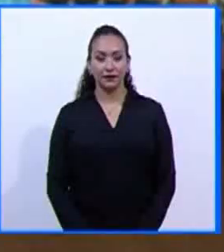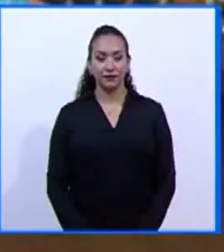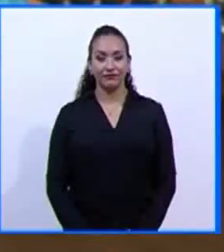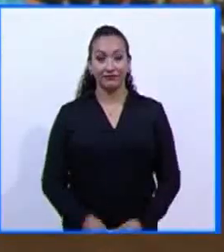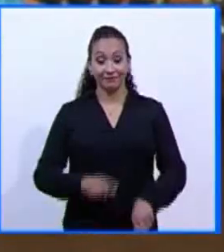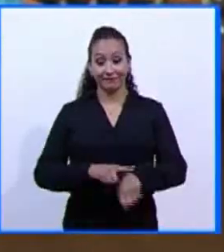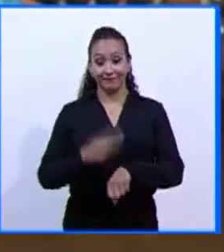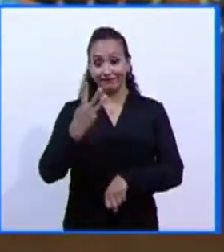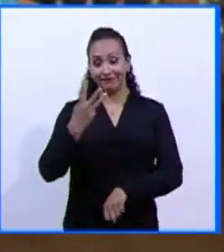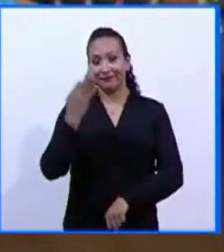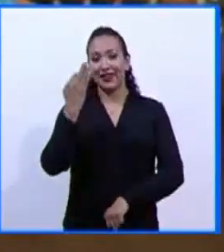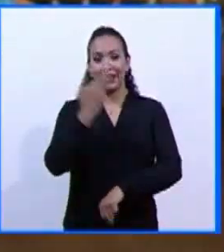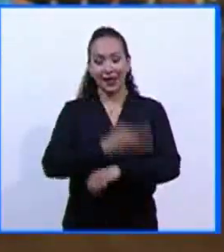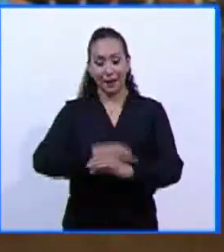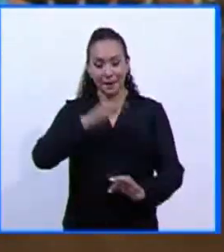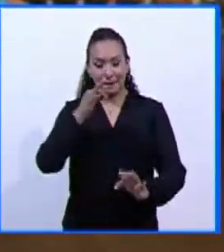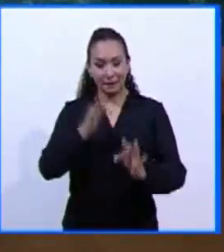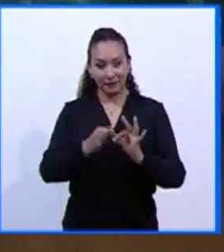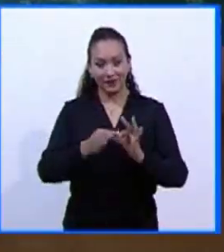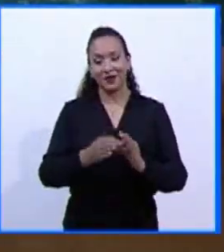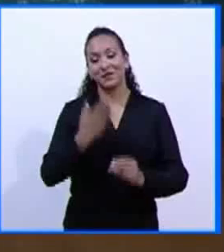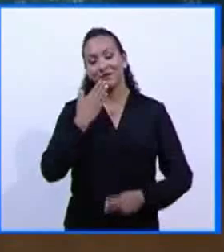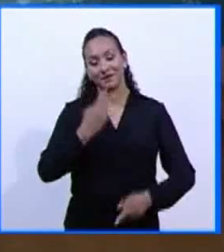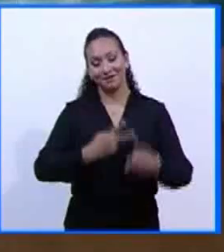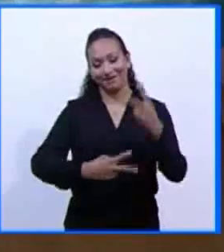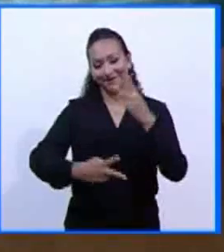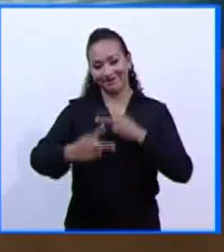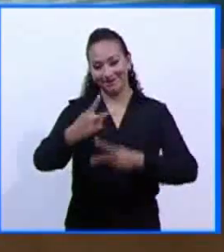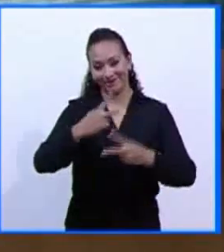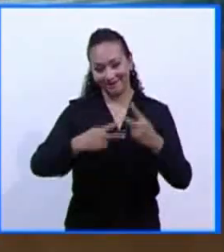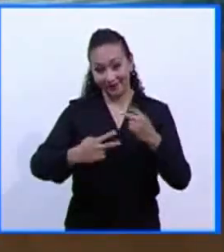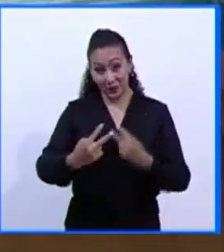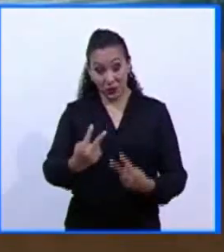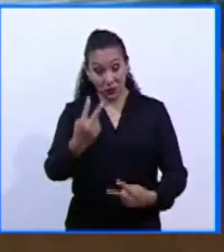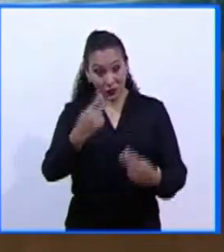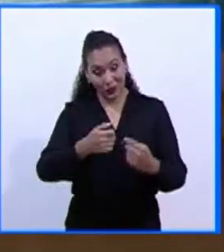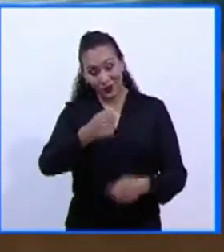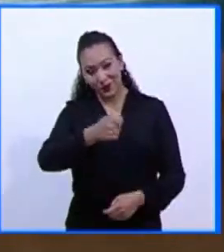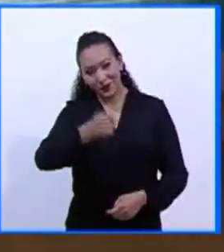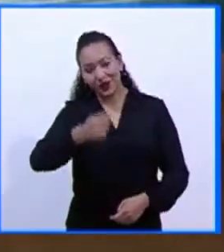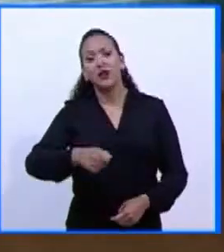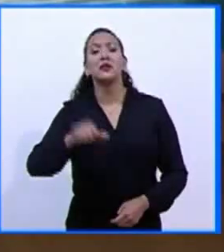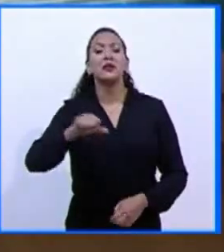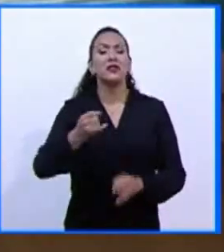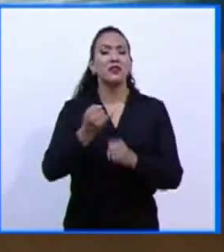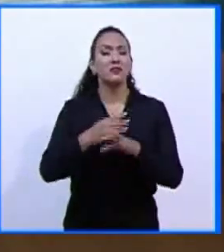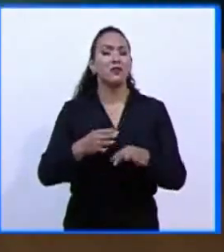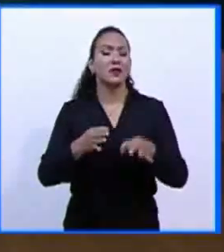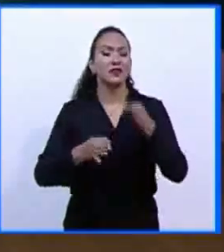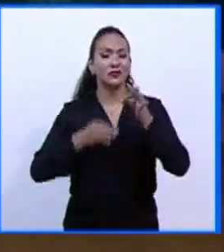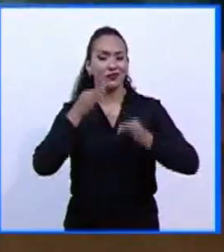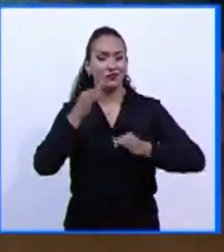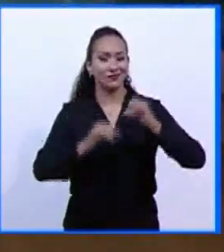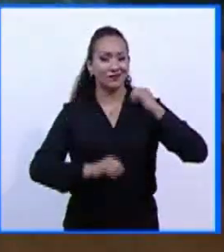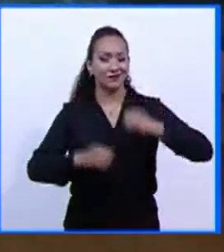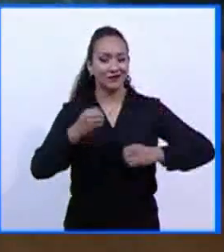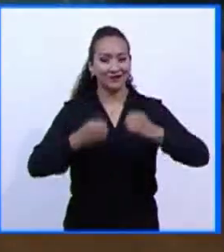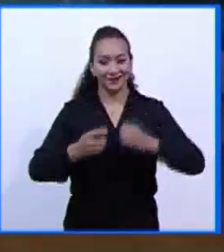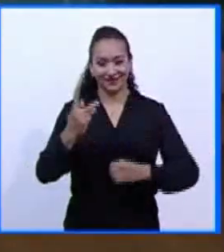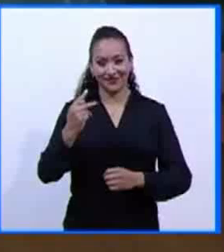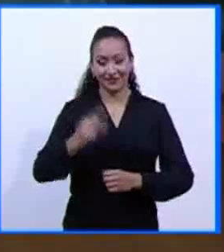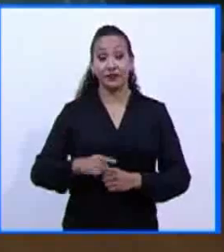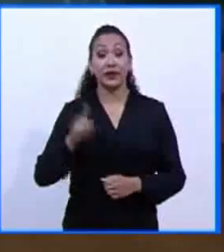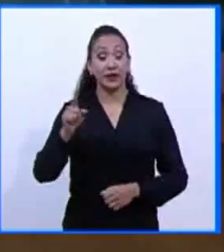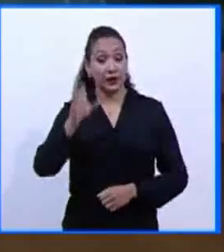las 3 de la tarde en punto. Qué bueno que nos acompaña en este corte informativo del canal del Poder Judicial de la Federación.